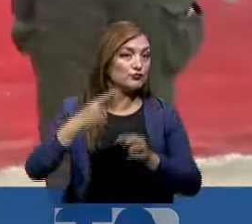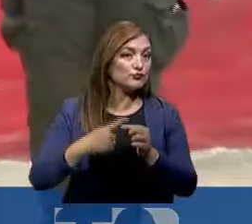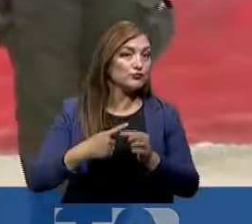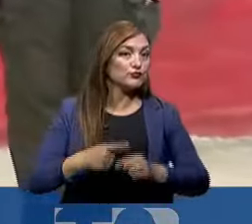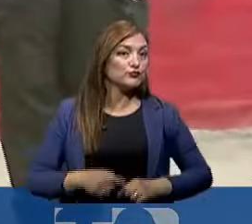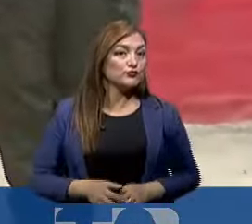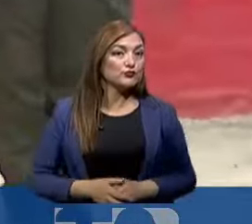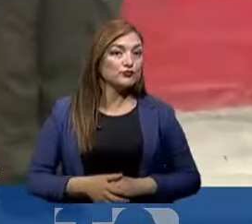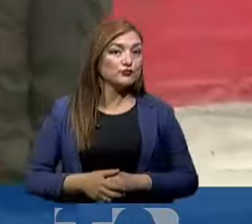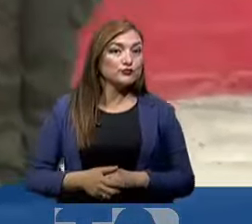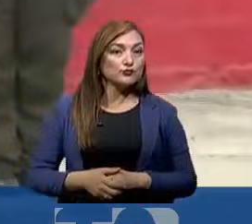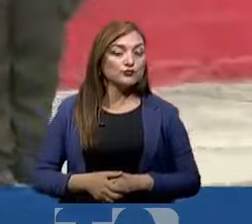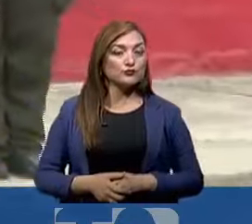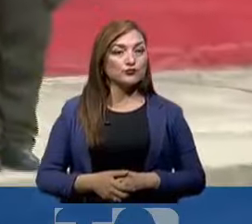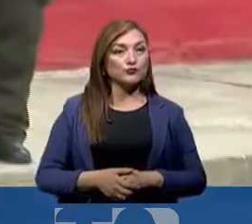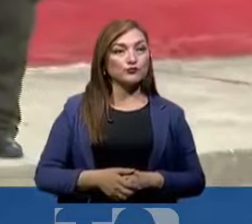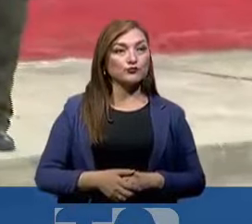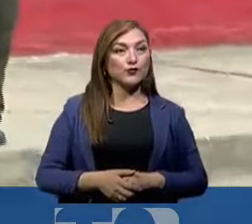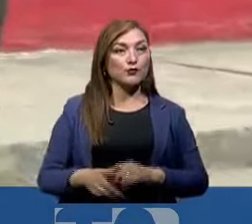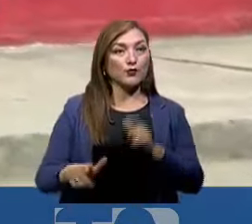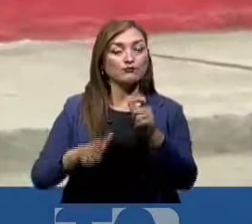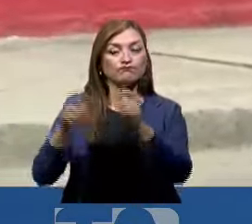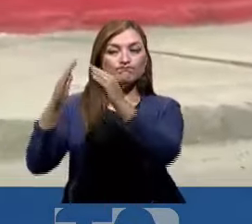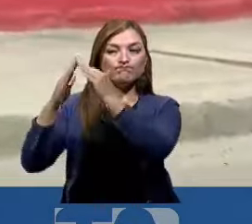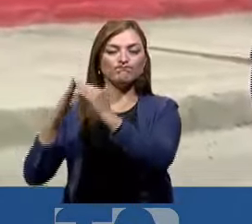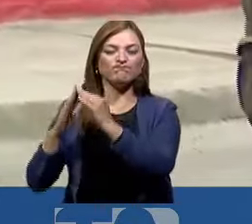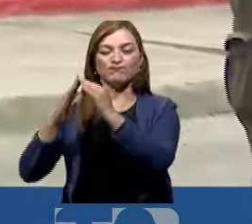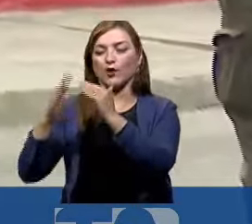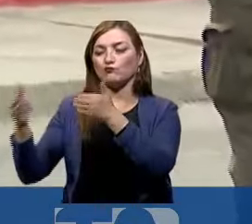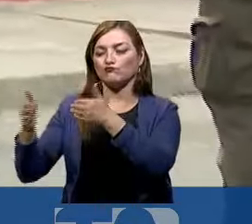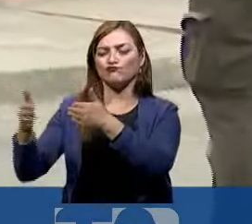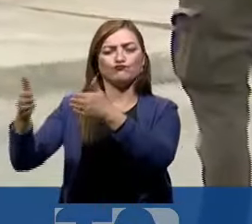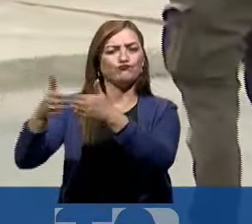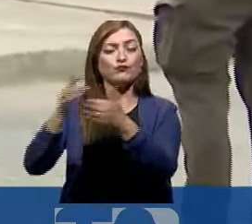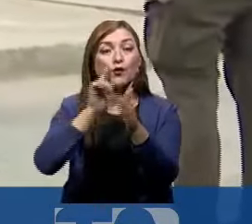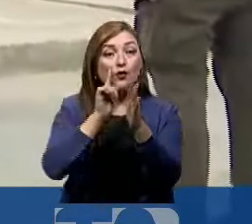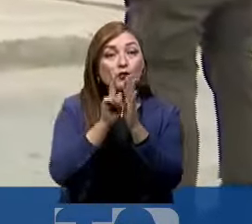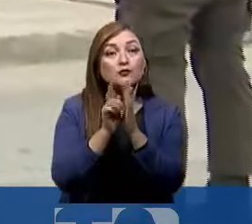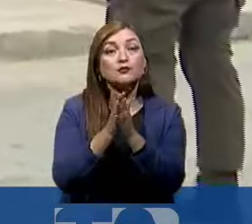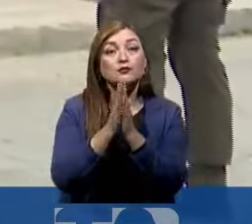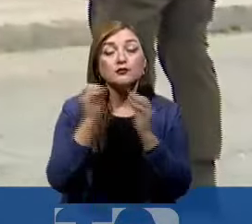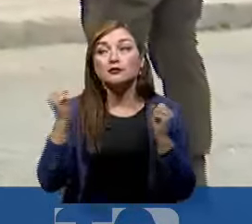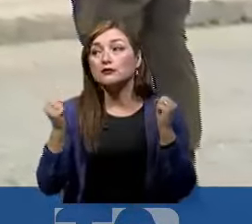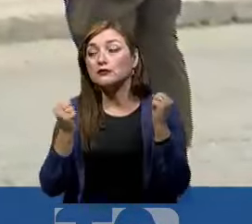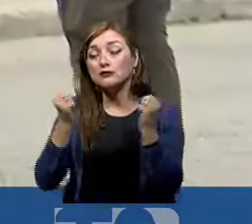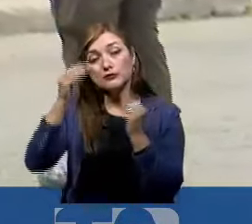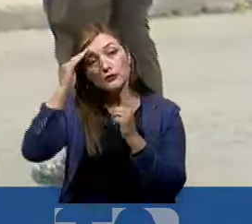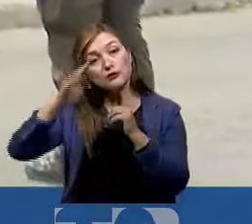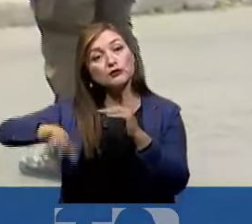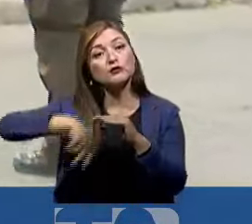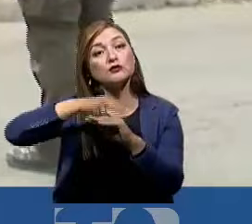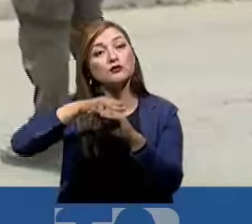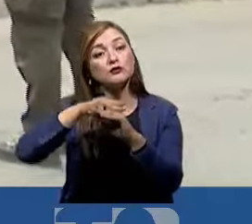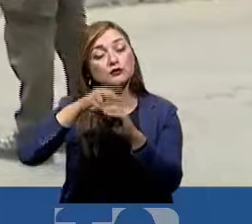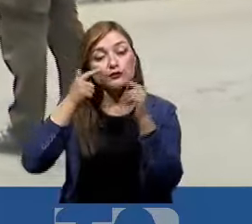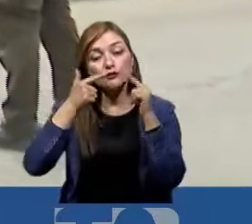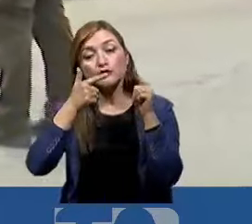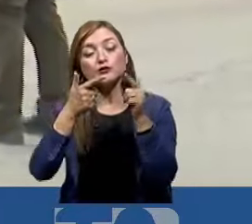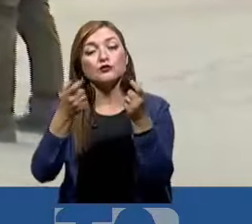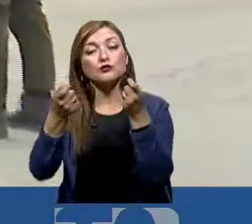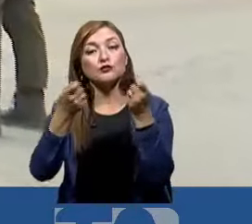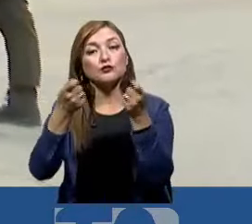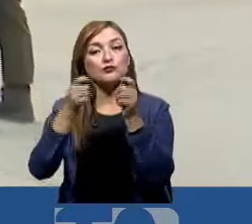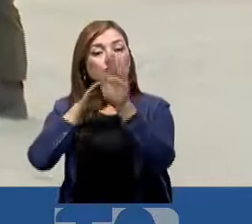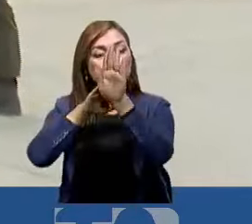capital, receptando las denuncias de los vecinos, quienes desesperadamente estaban solicitando a la Policía Nacional mayor resguardo policial en